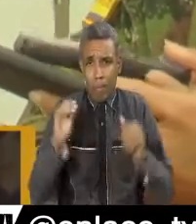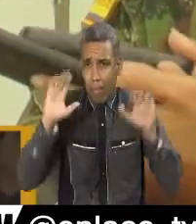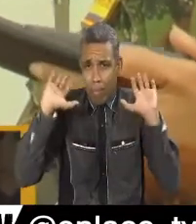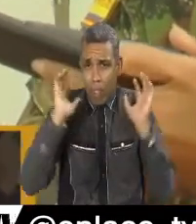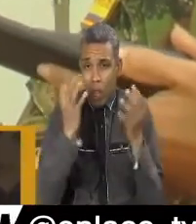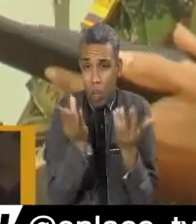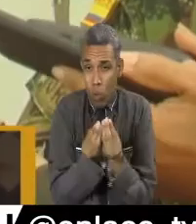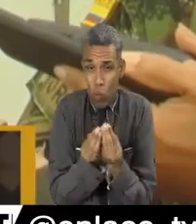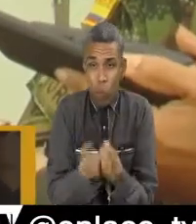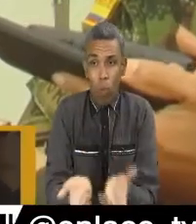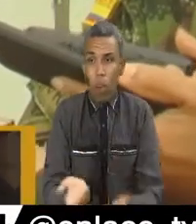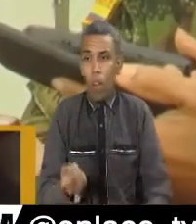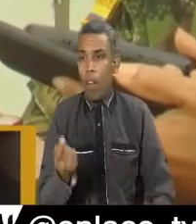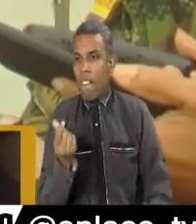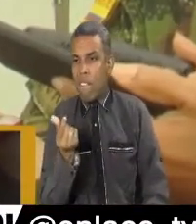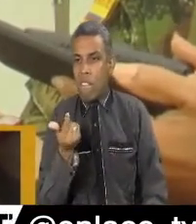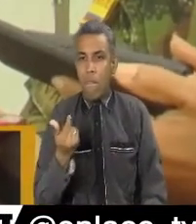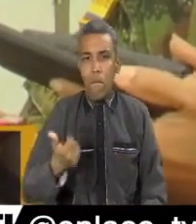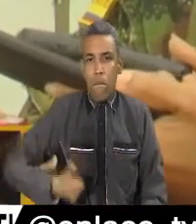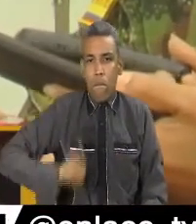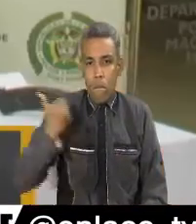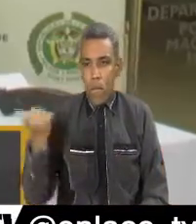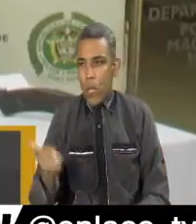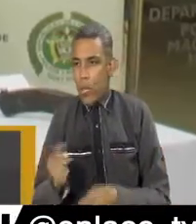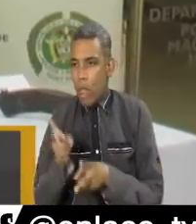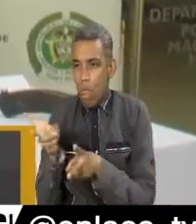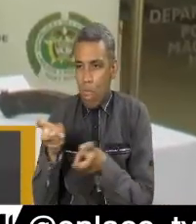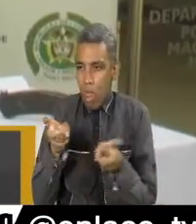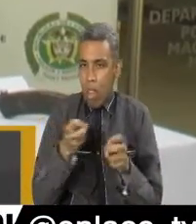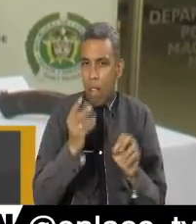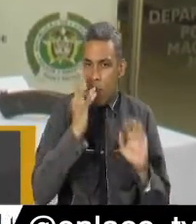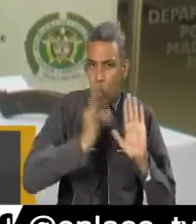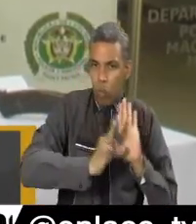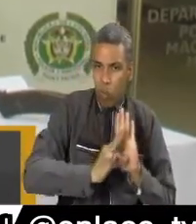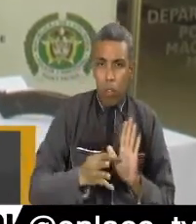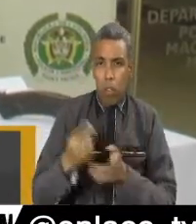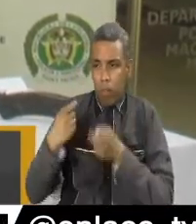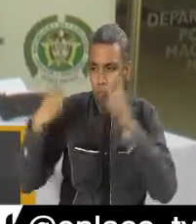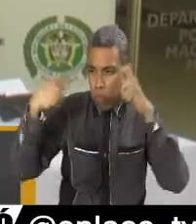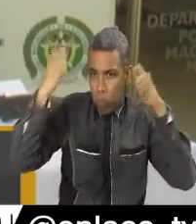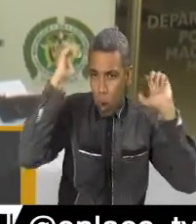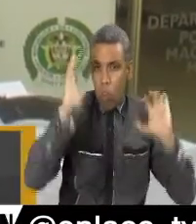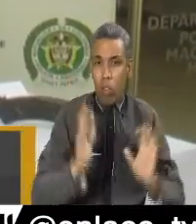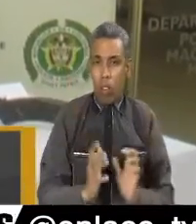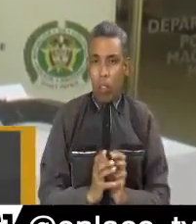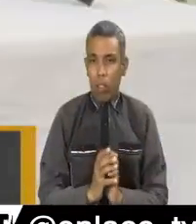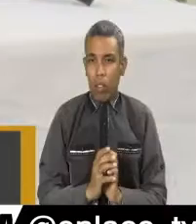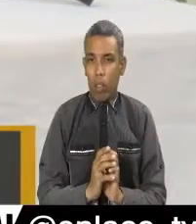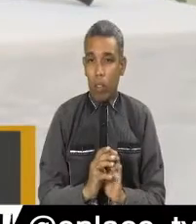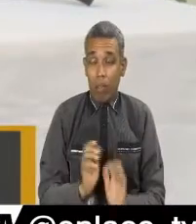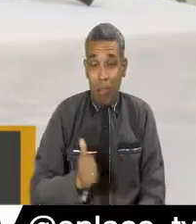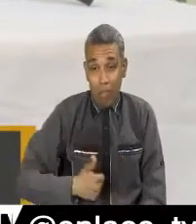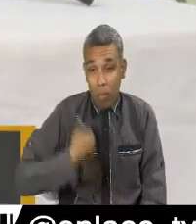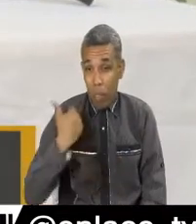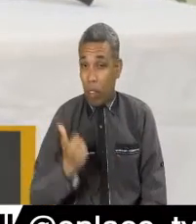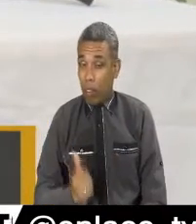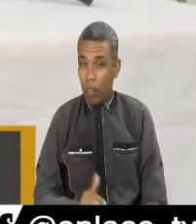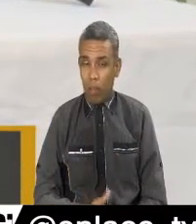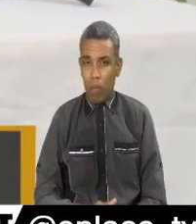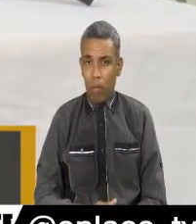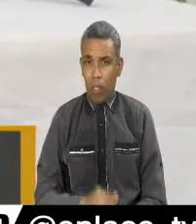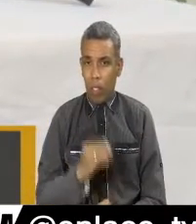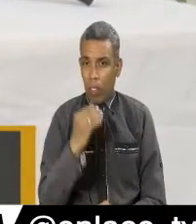Ellos en el tema de microtráfico reciben también armas de fuego en parte de pago, en parte de cambio de lo que tiene que ver con las sustancias